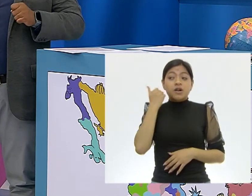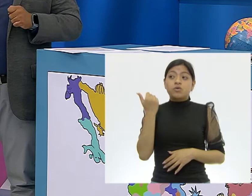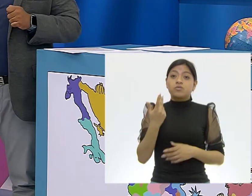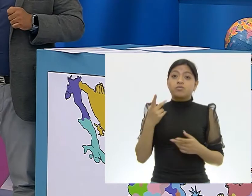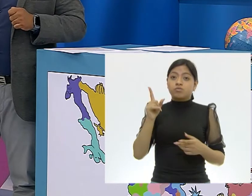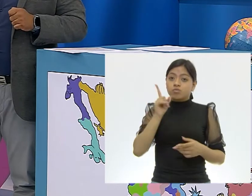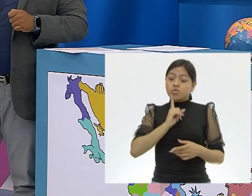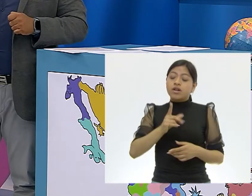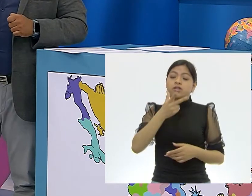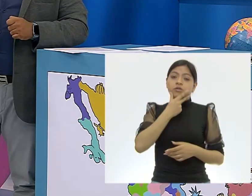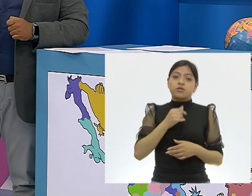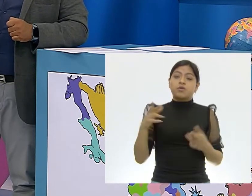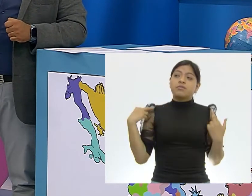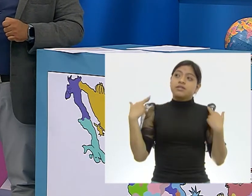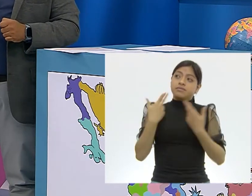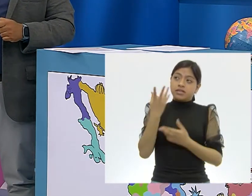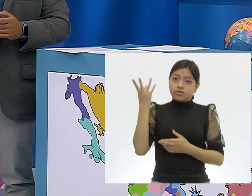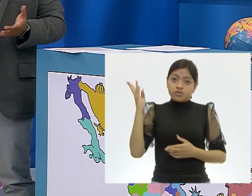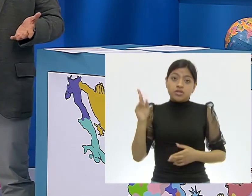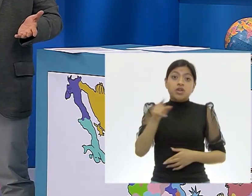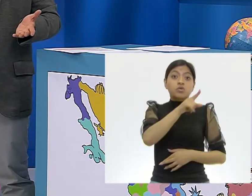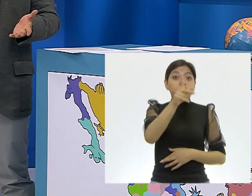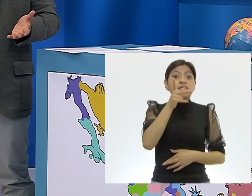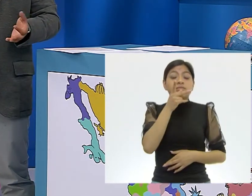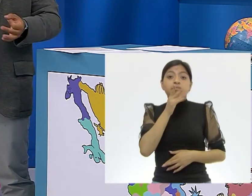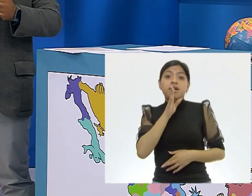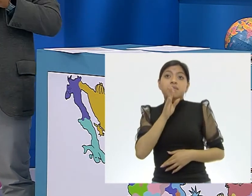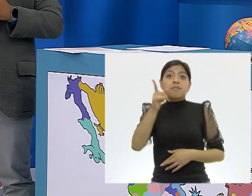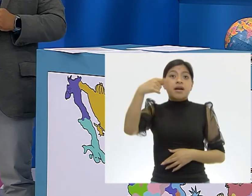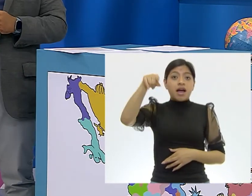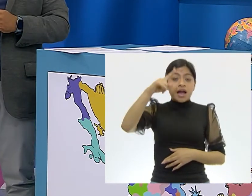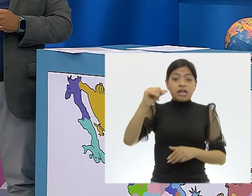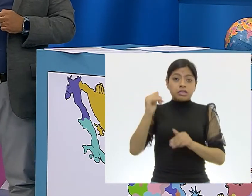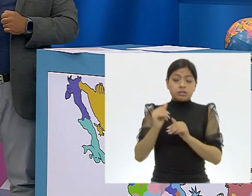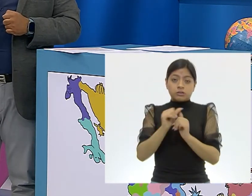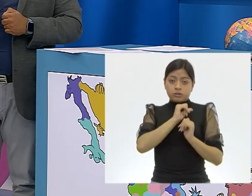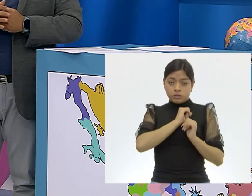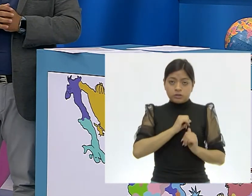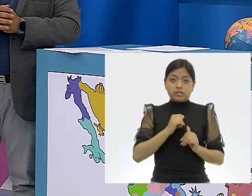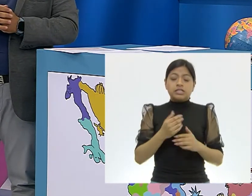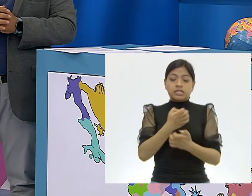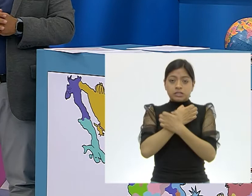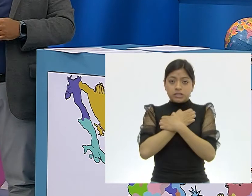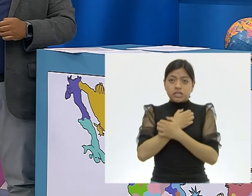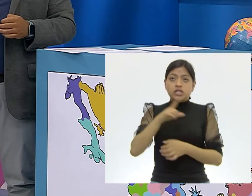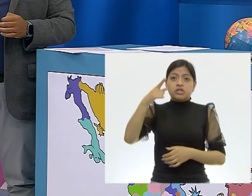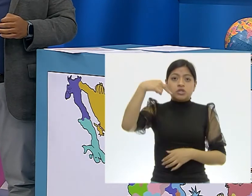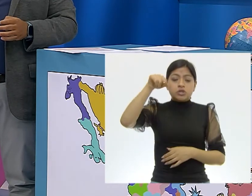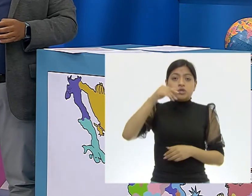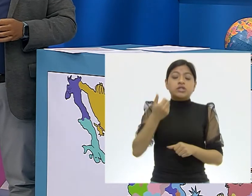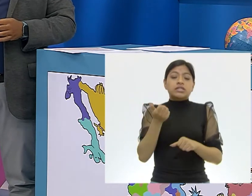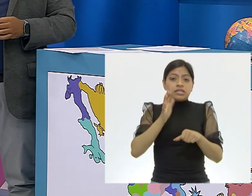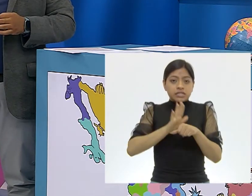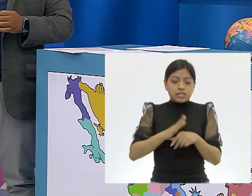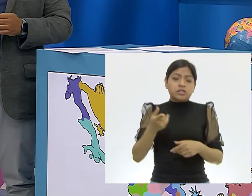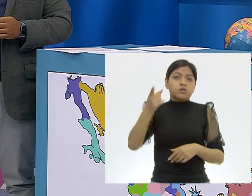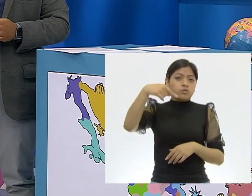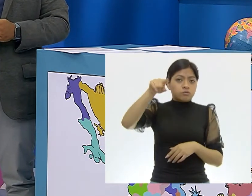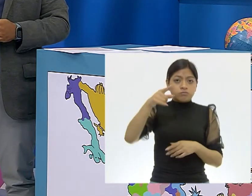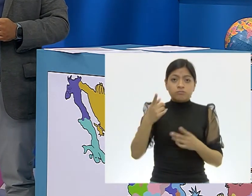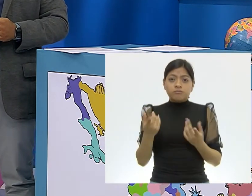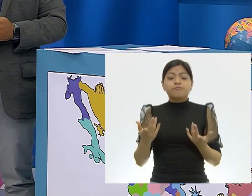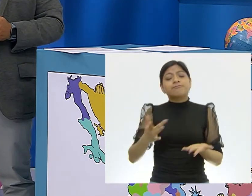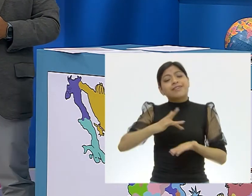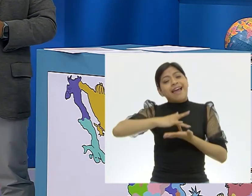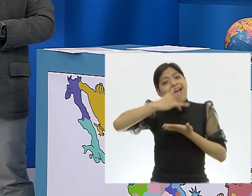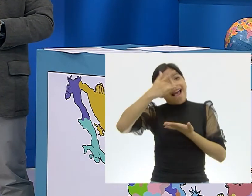y maestros, padres de familia, autoridades educativas y personal técnico y administrativo, les agradecemos